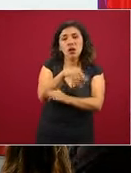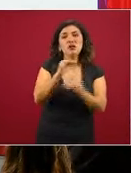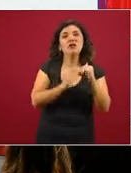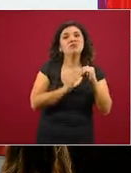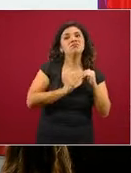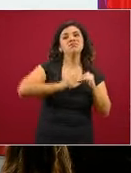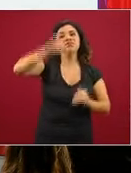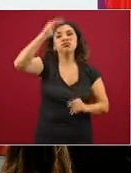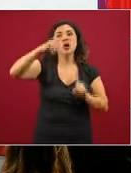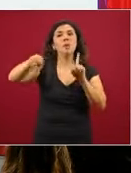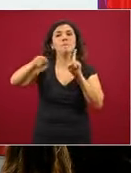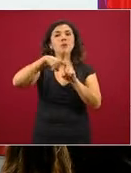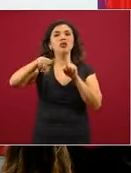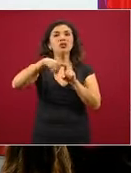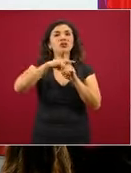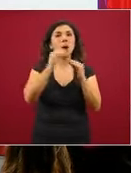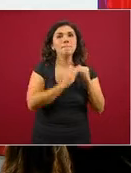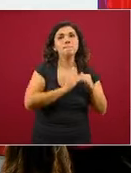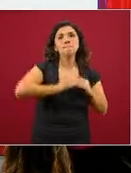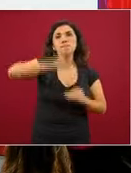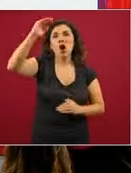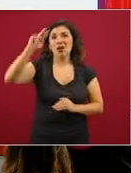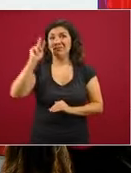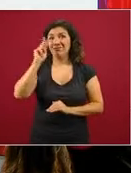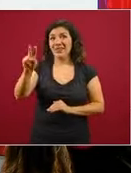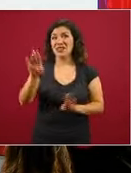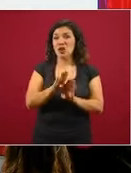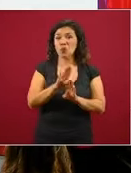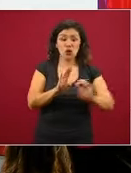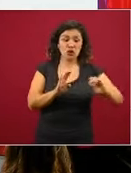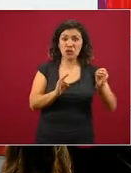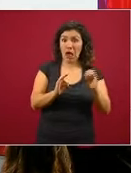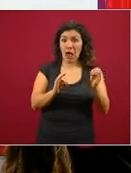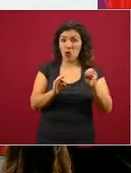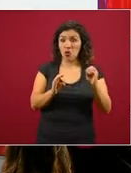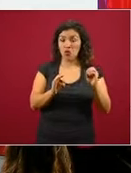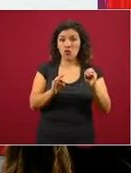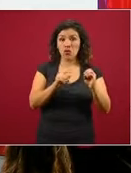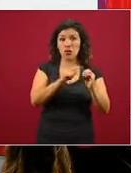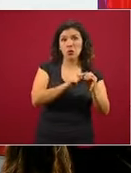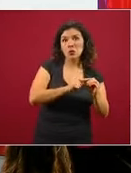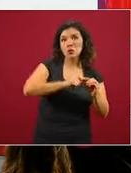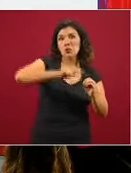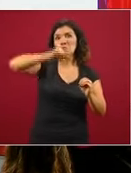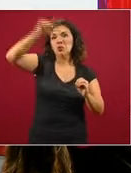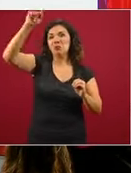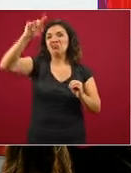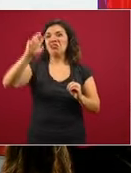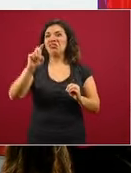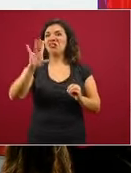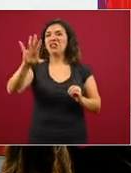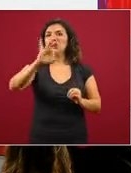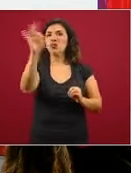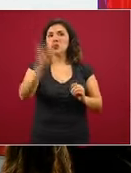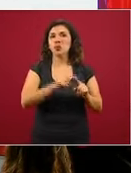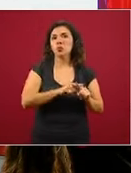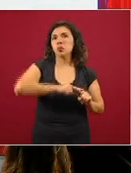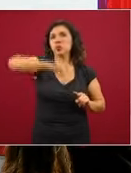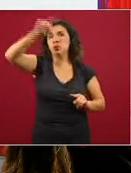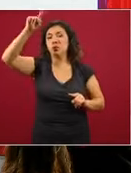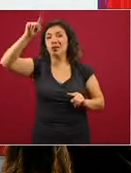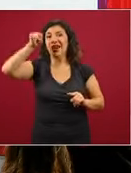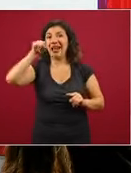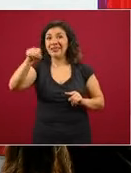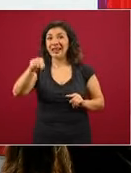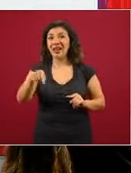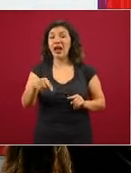el porcentaje de positividad, yendo lógicamente de un 0 cuando no tenían casos hasta prácticamente un 35%, es decir,